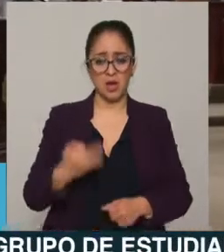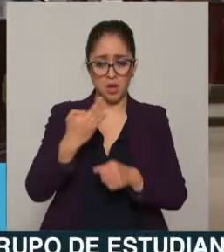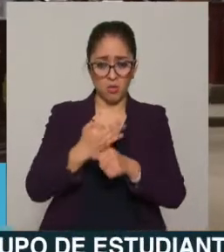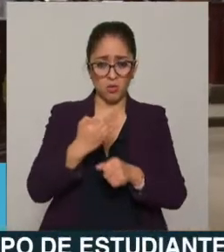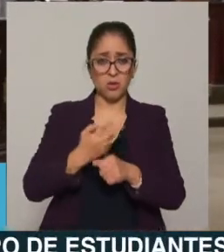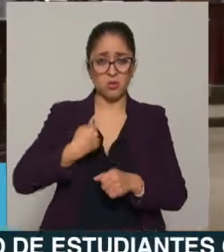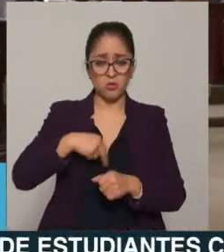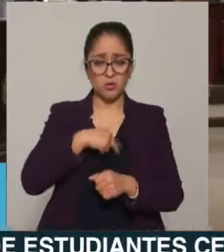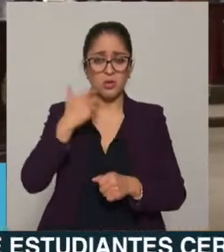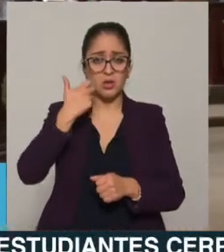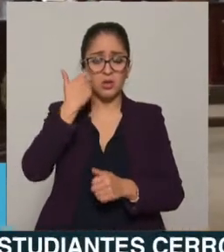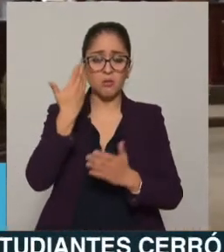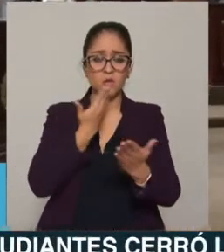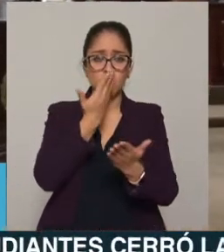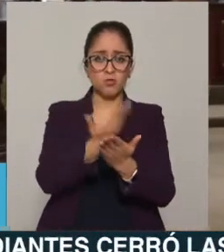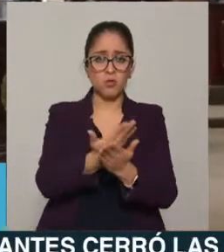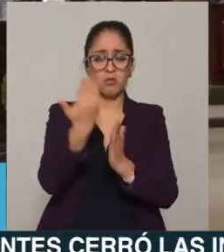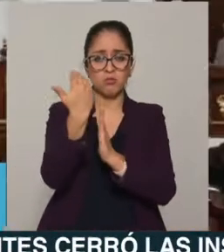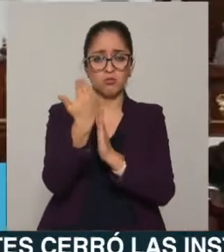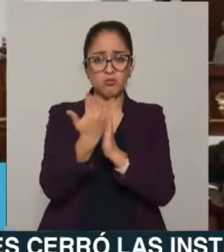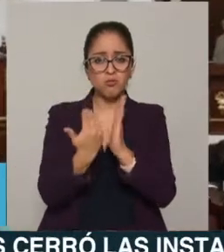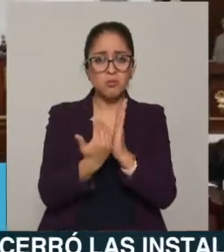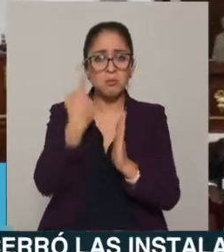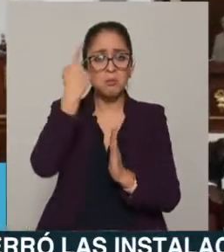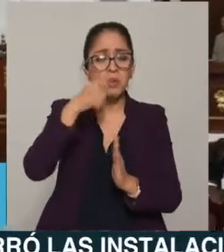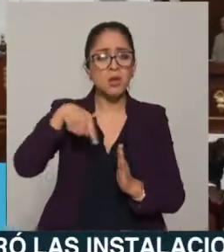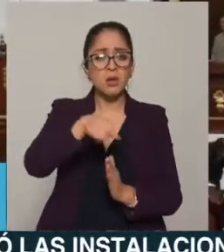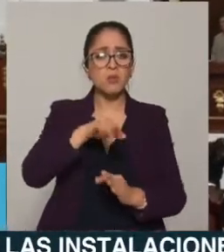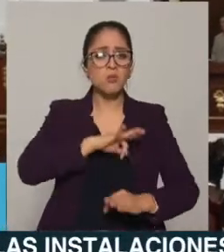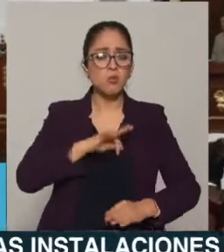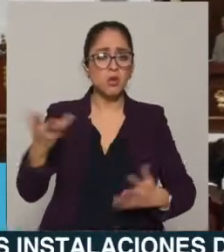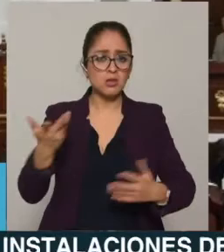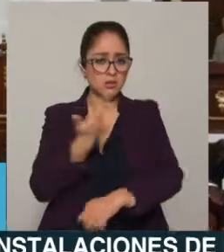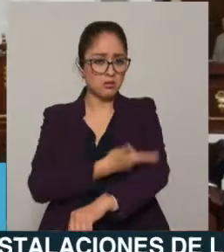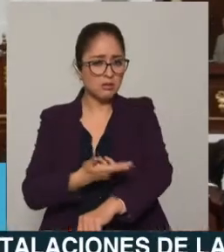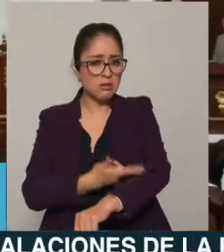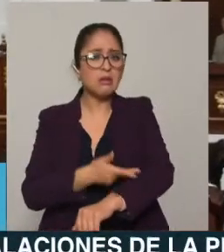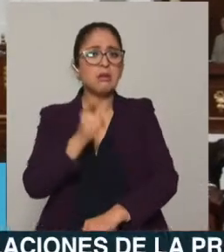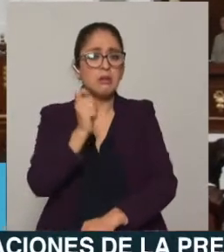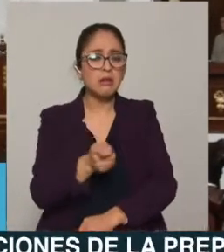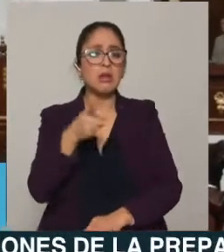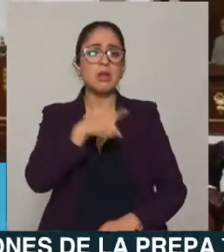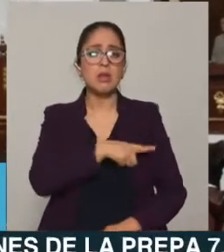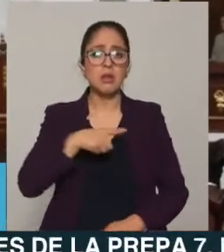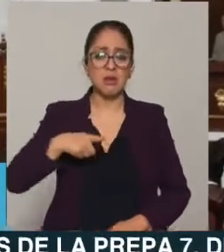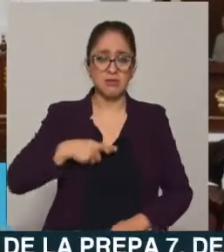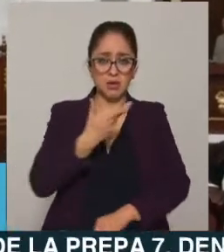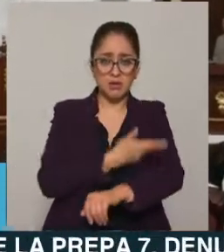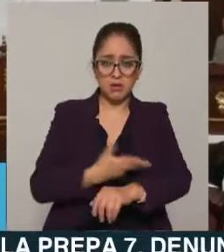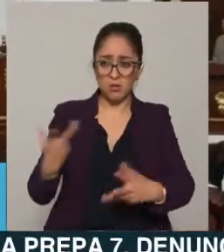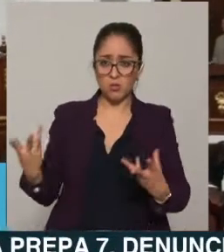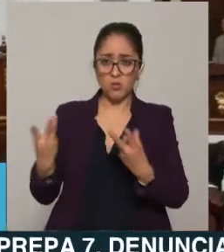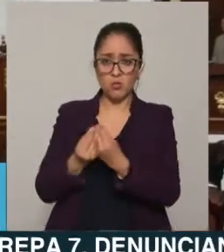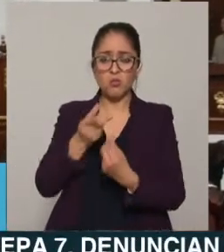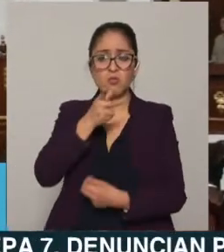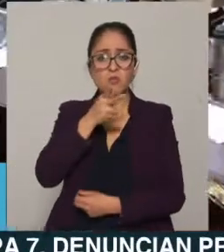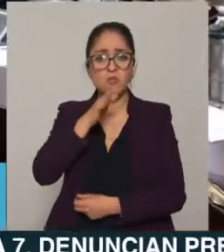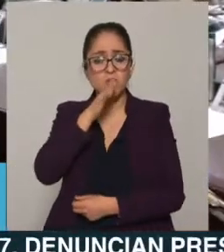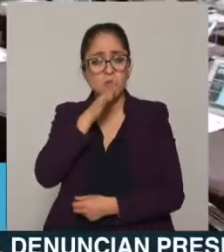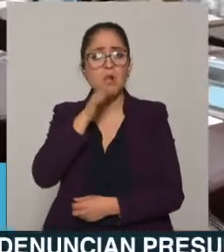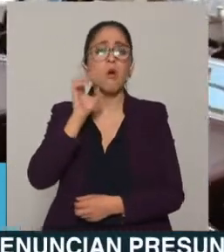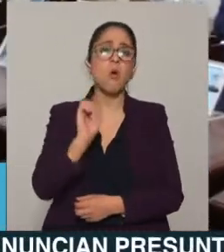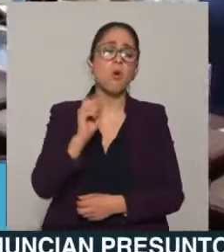que requiere el menor para poder realizar este trámite. El primero de ellos es realizarlo en compañía de su madre o de su padre o cualquier